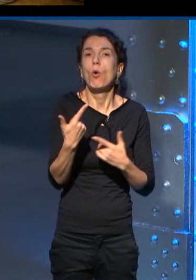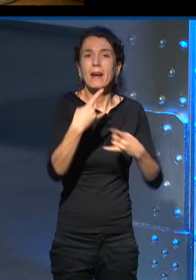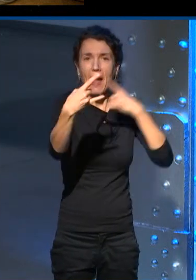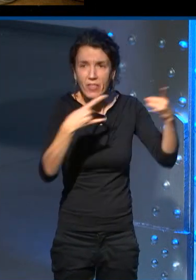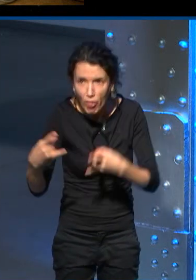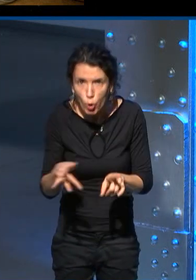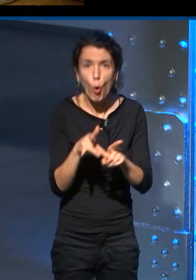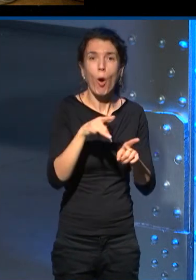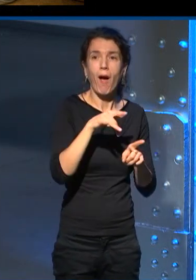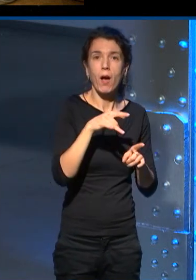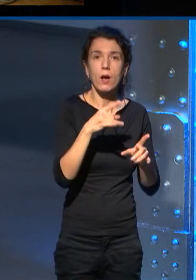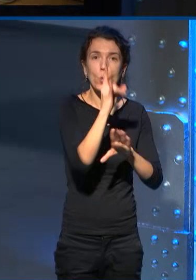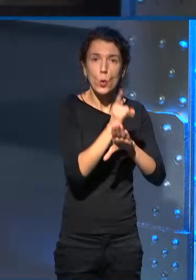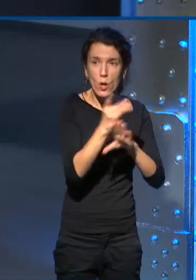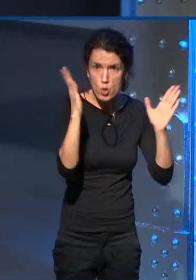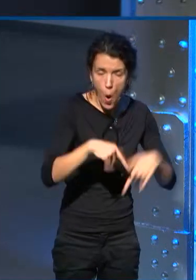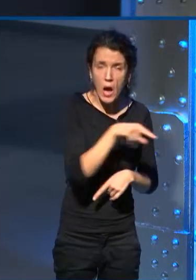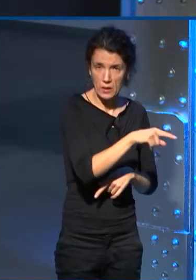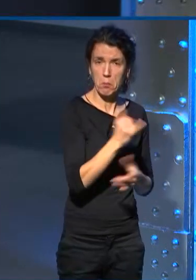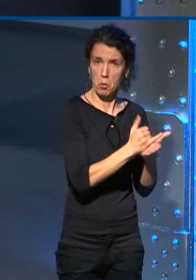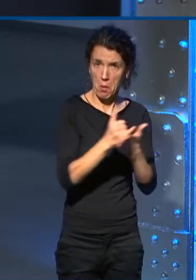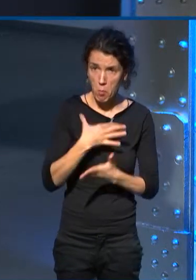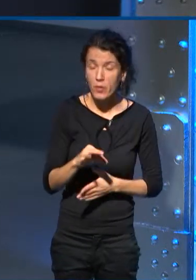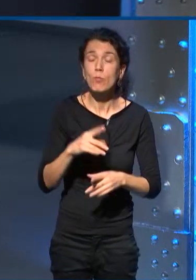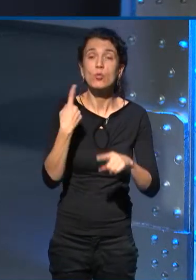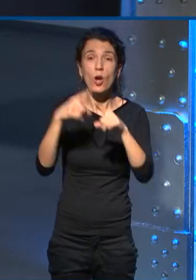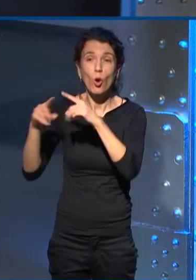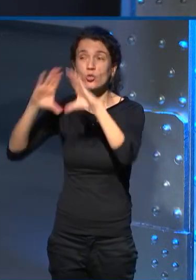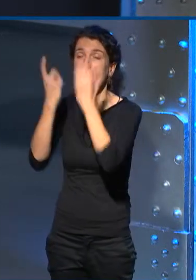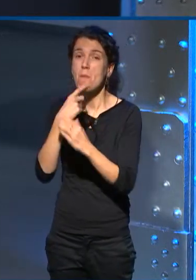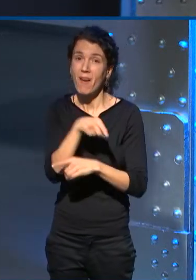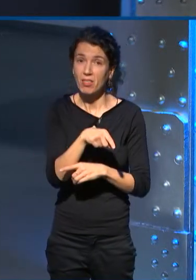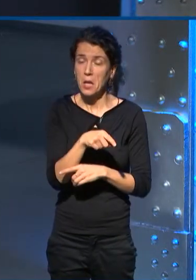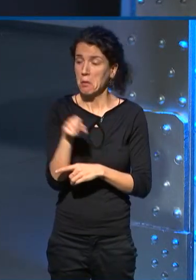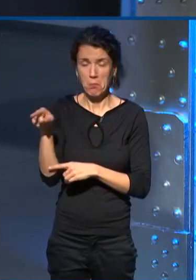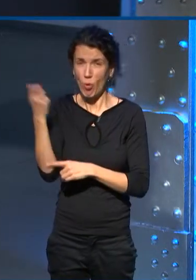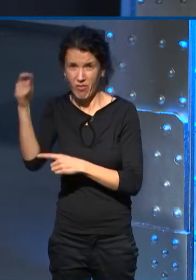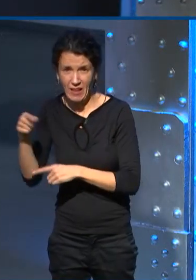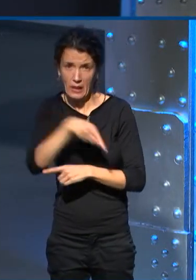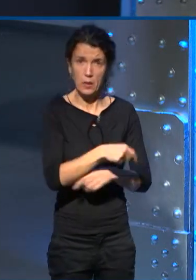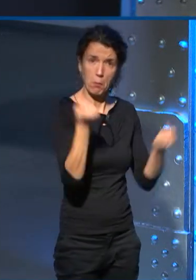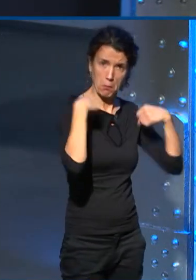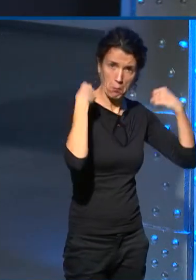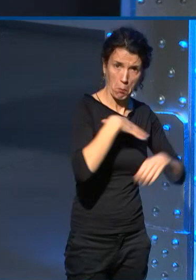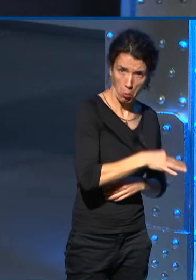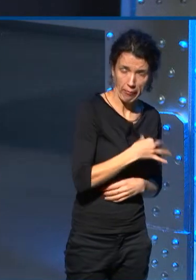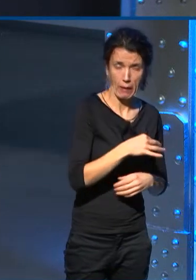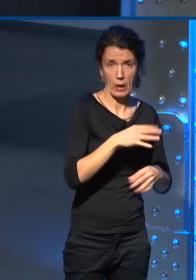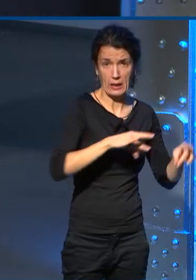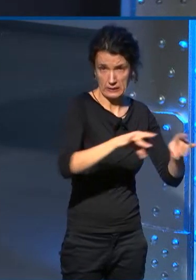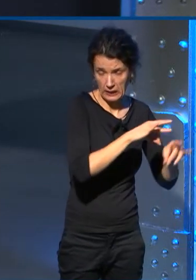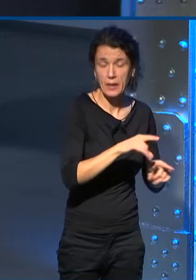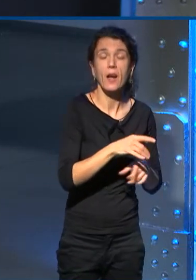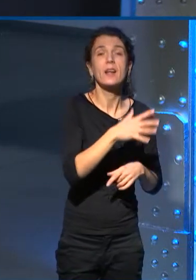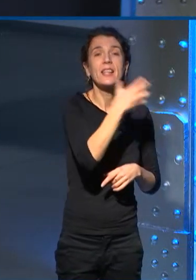radiación, etcétera, ¿no? Hay muchos aspectos del viaje a Marte que se pueden entrenar aquí. Uno de los experimentos más largos, de